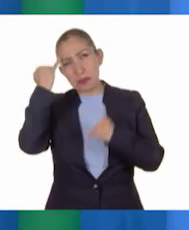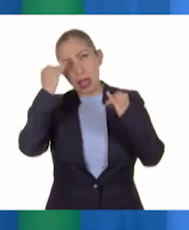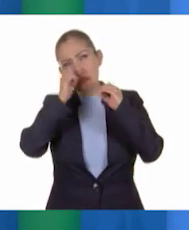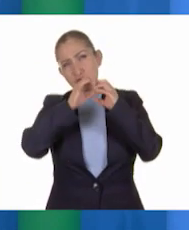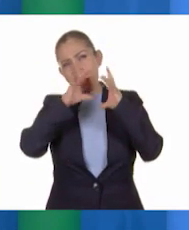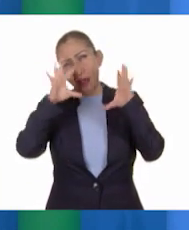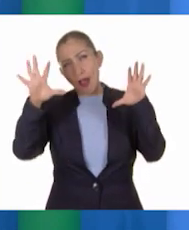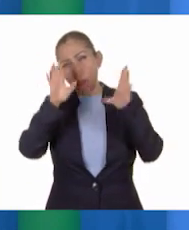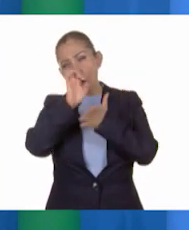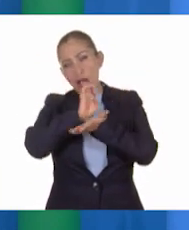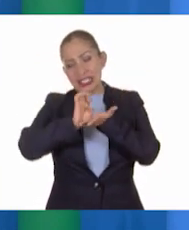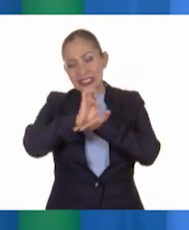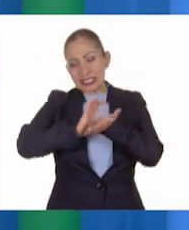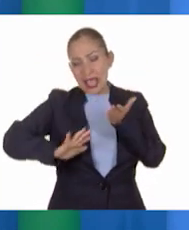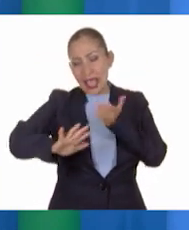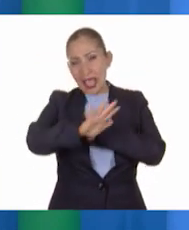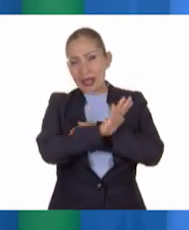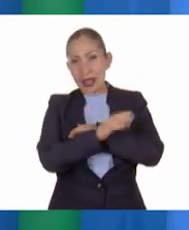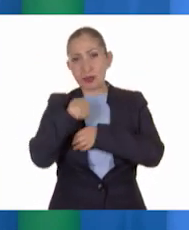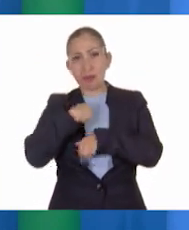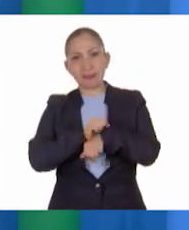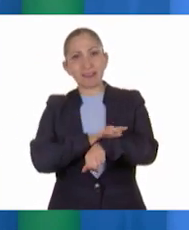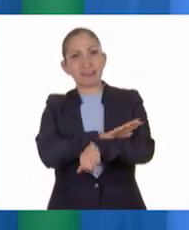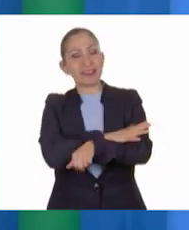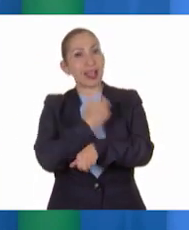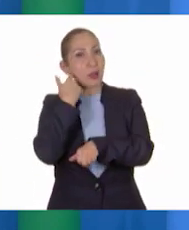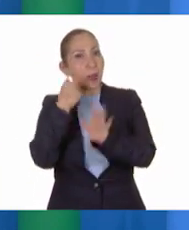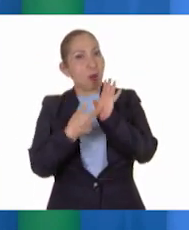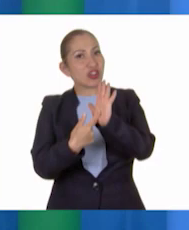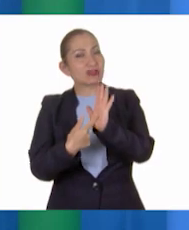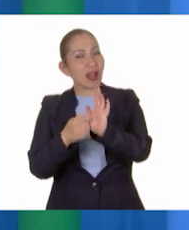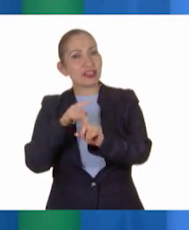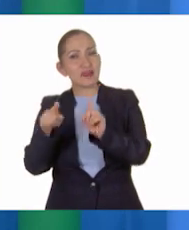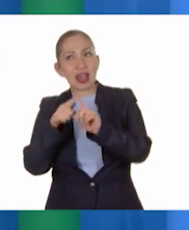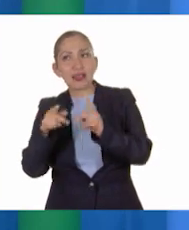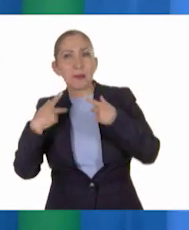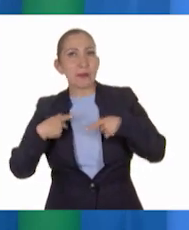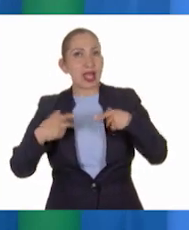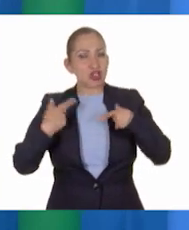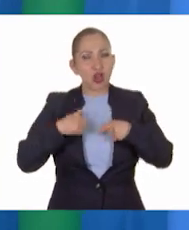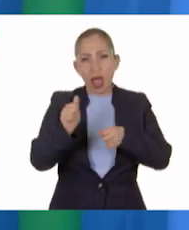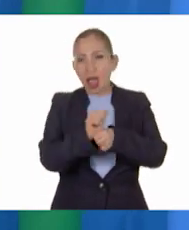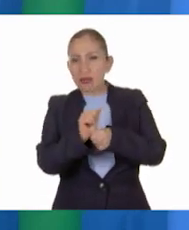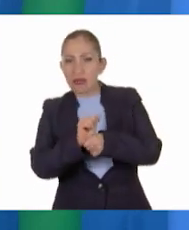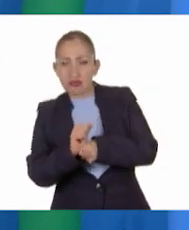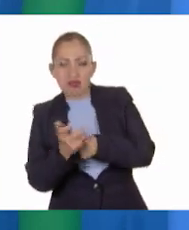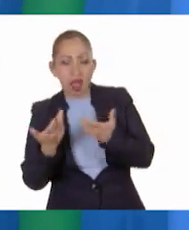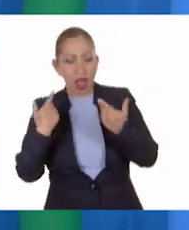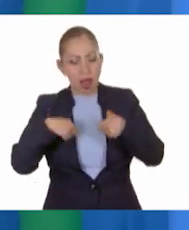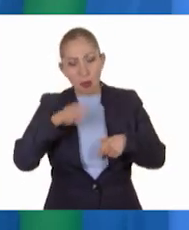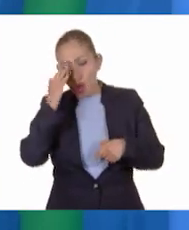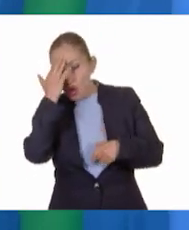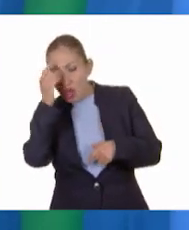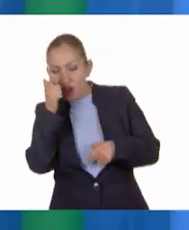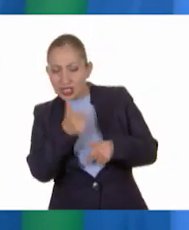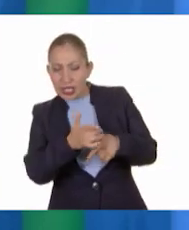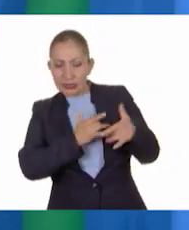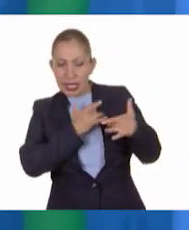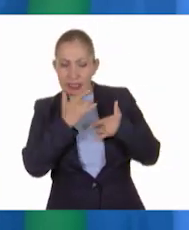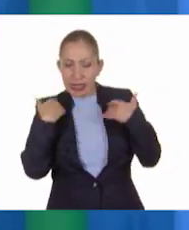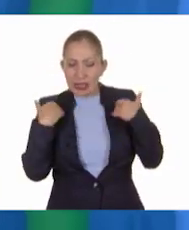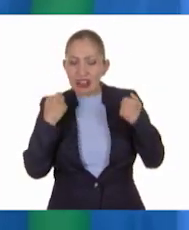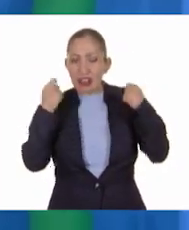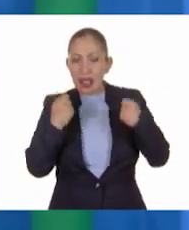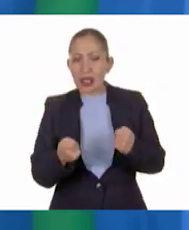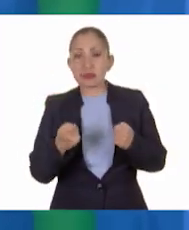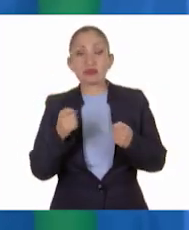y siempre me ilusiona, la posibilidad de representar diferentes personajes, conocerlos, reconocerlos, sentirlos,